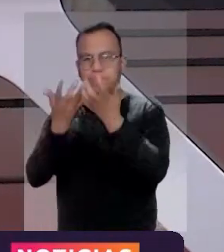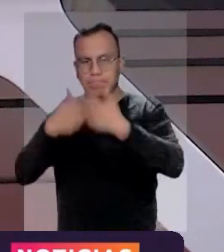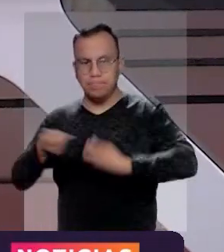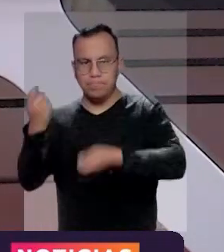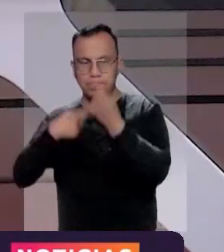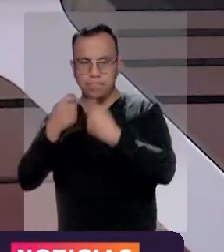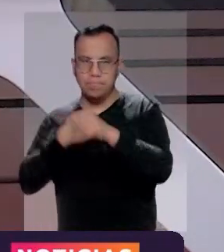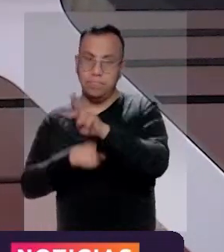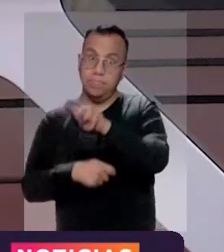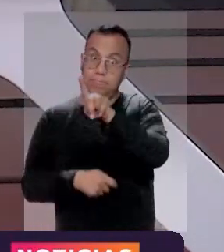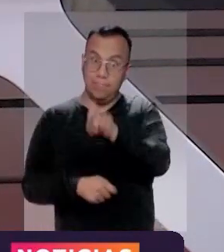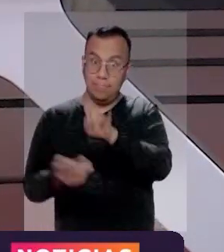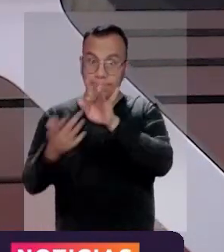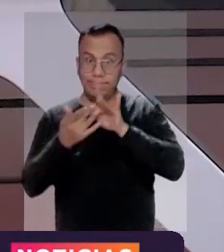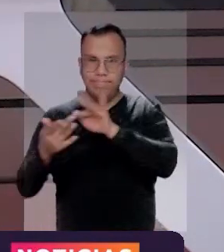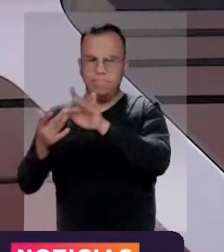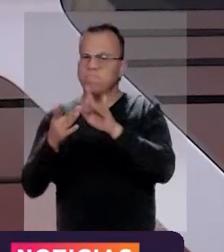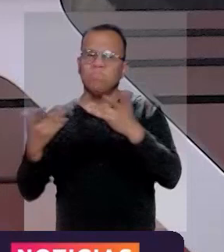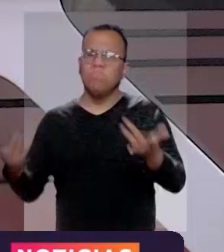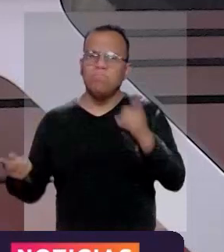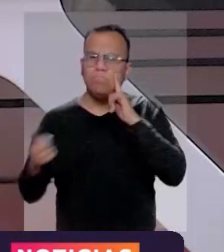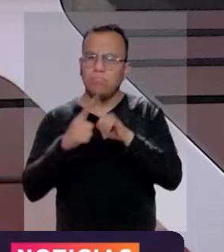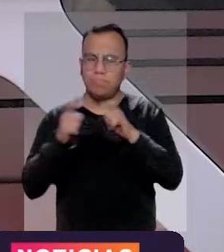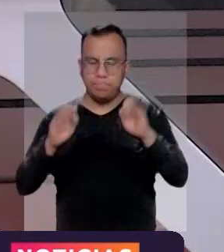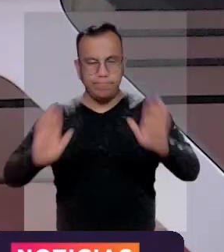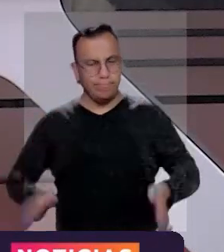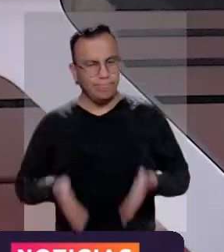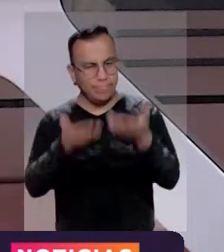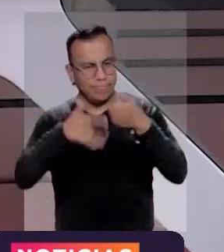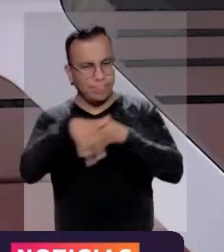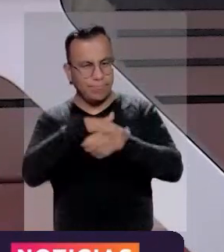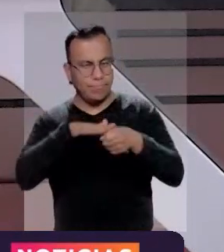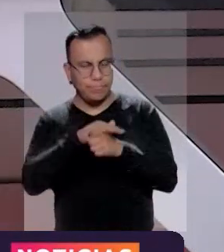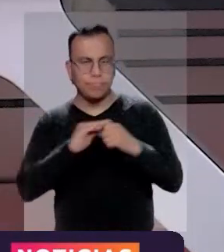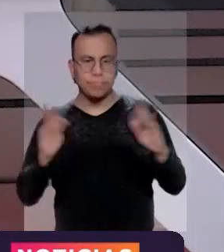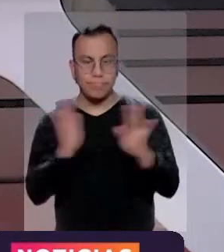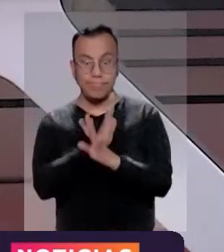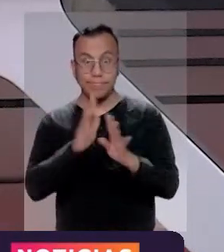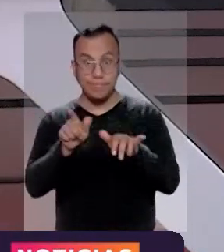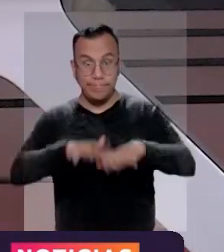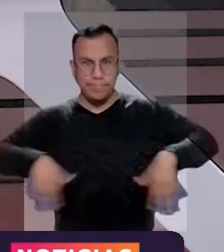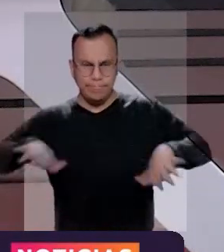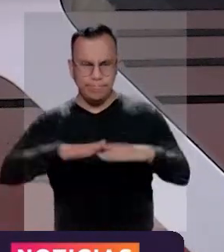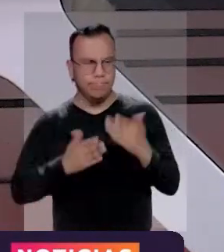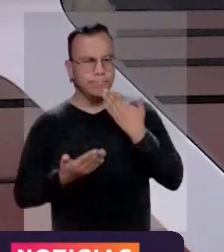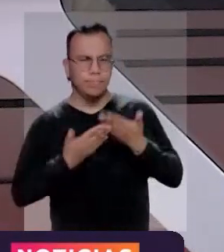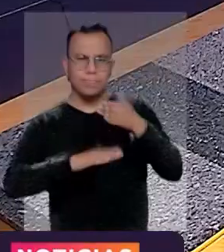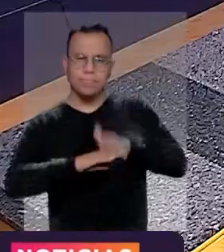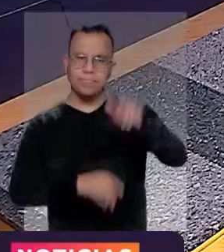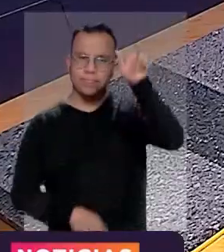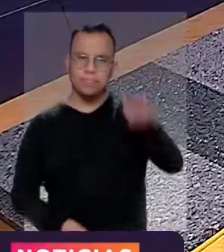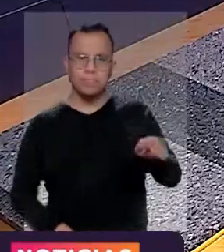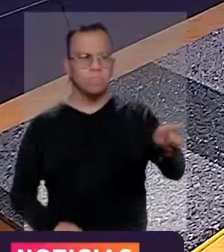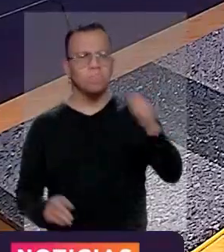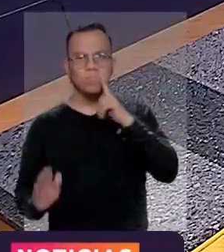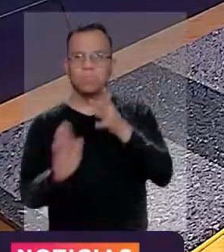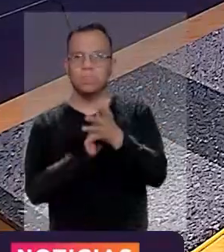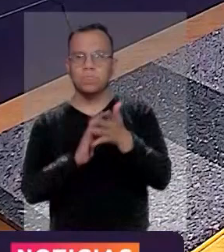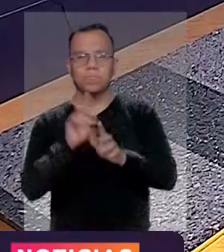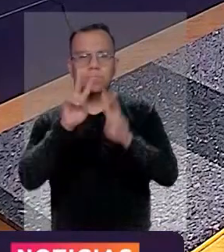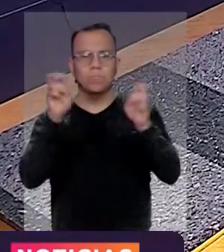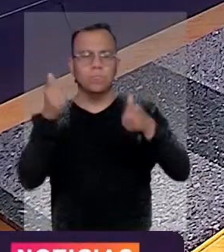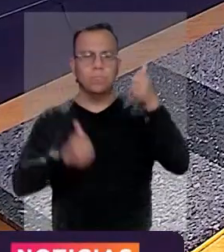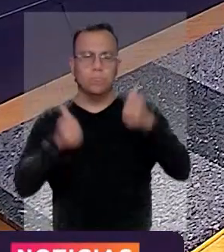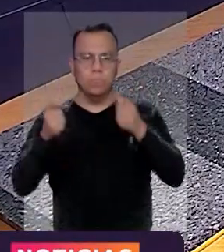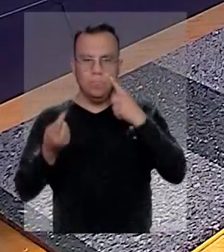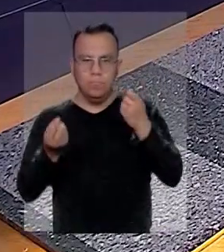Conecta 26. Se trata de una alianza para mejorar la condición de los ambulantes. Alejandro Rincón, muy buenas tardes. ¿Cuáles son las condiciones para